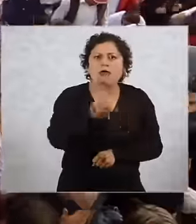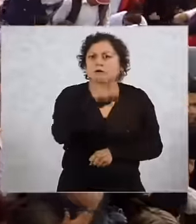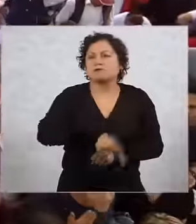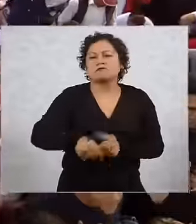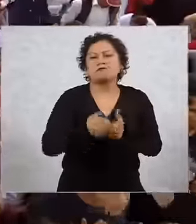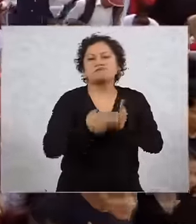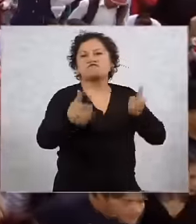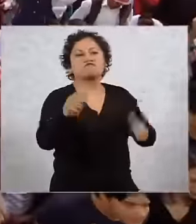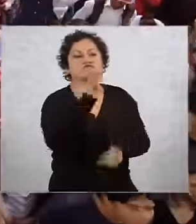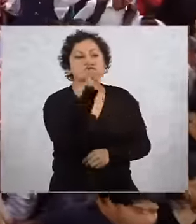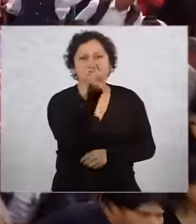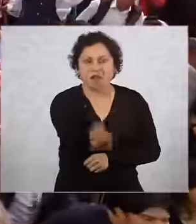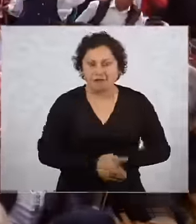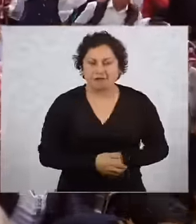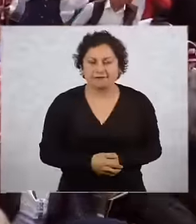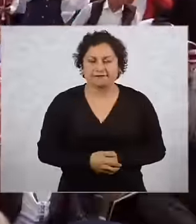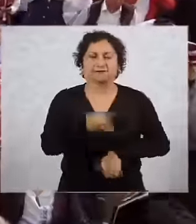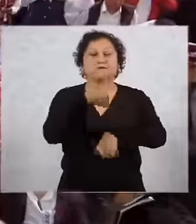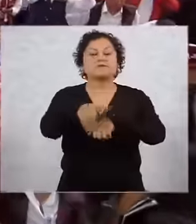Nueve,